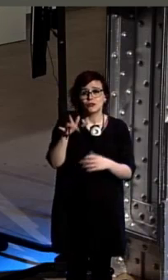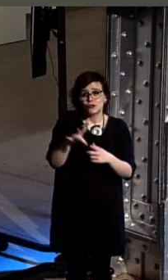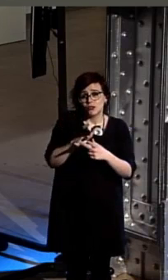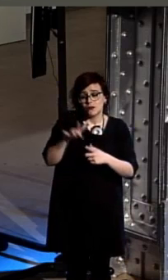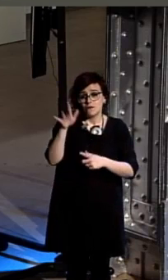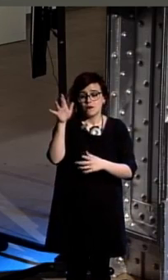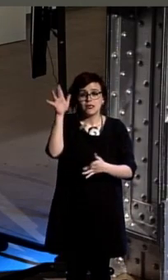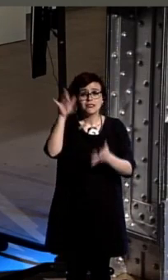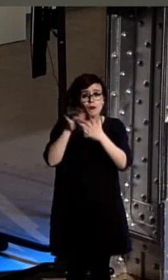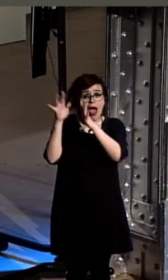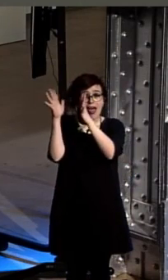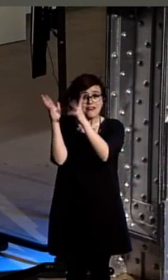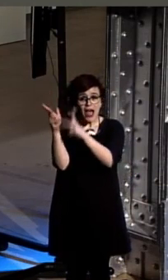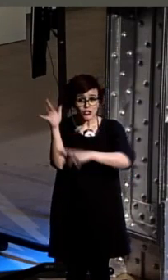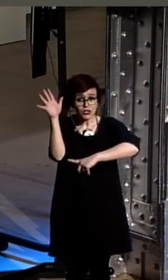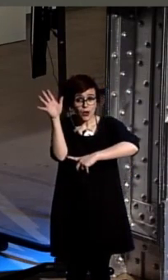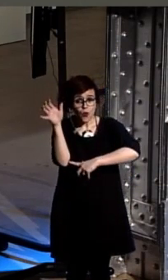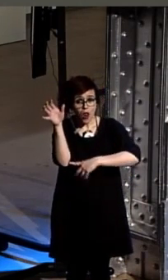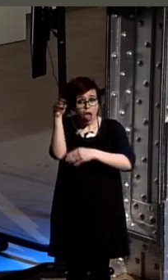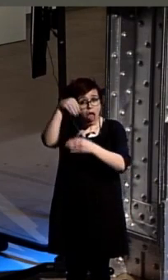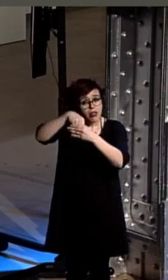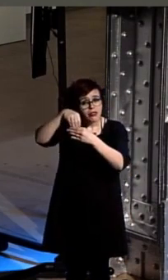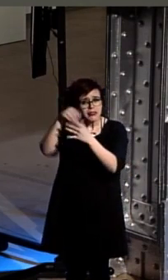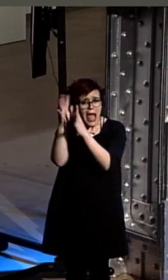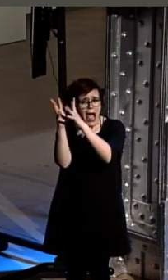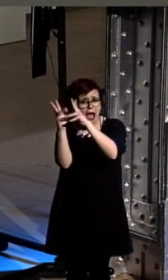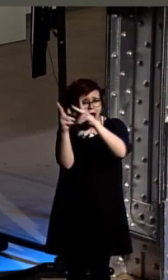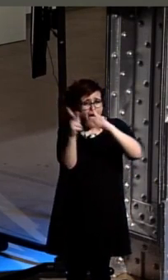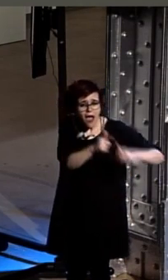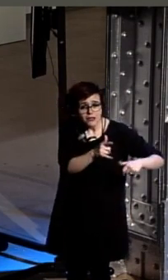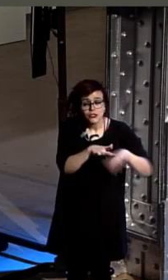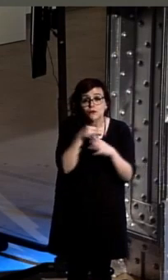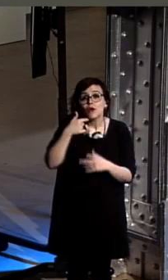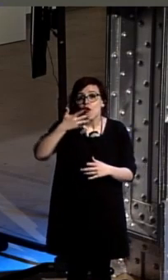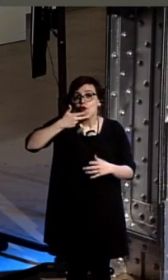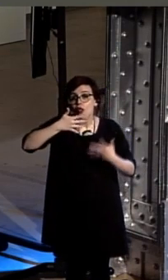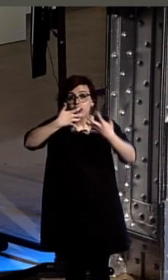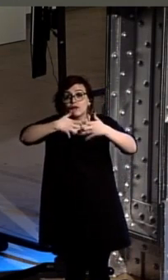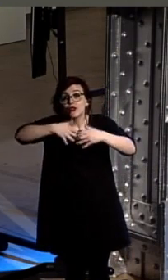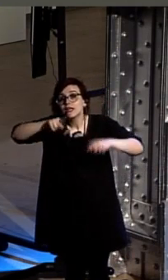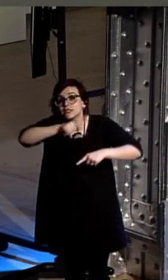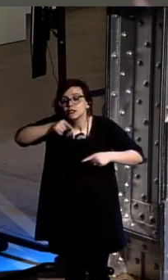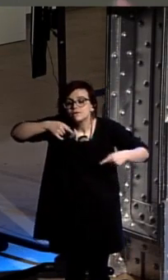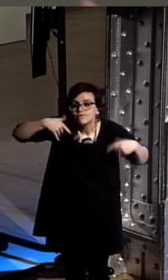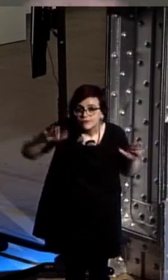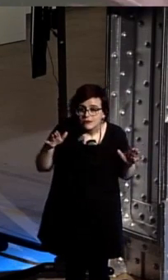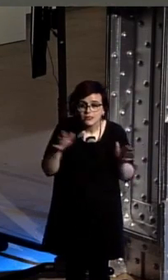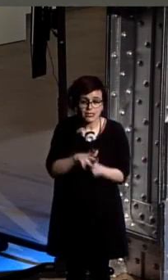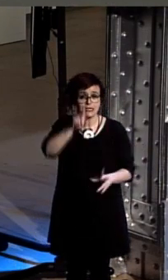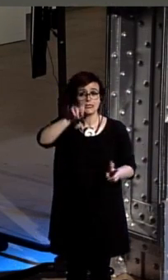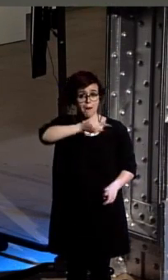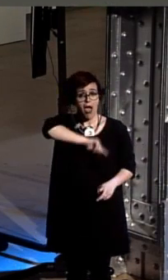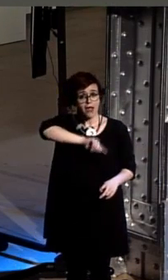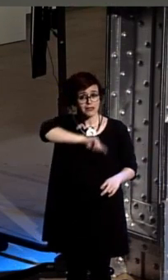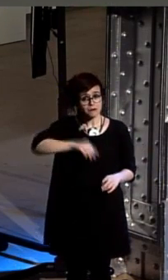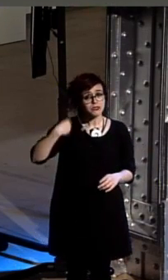de datos que tenemos que interpretar y no sabemos nada sobre cómo funciona el cerebro en comparación. En cuanto a la ética, bien, pues Paul Ekman,